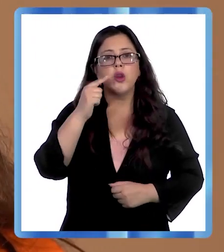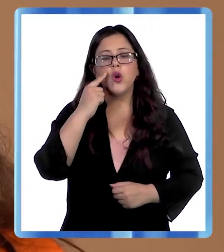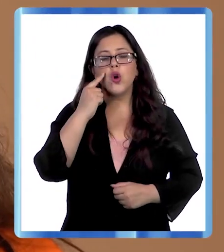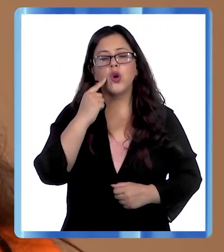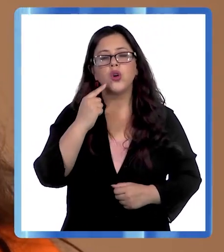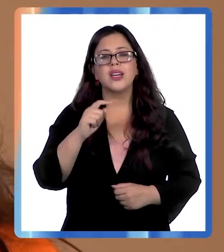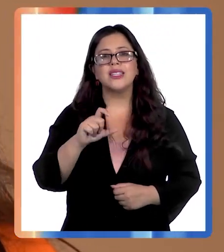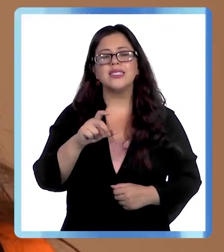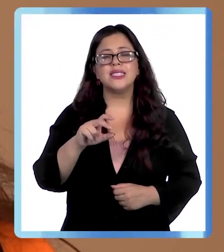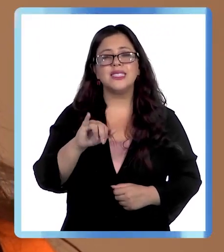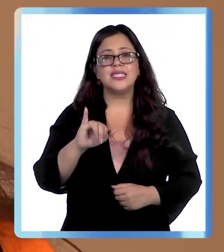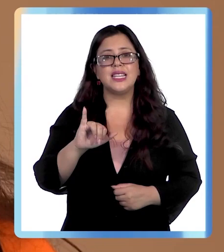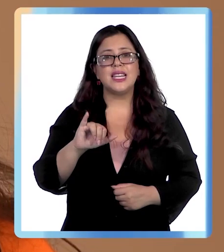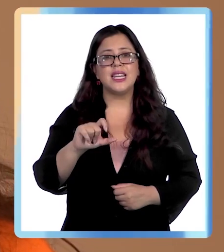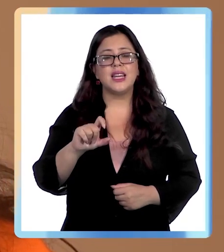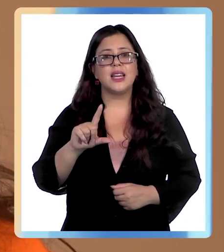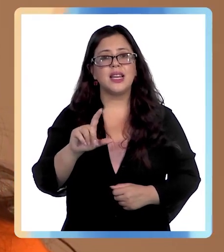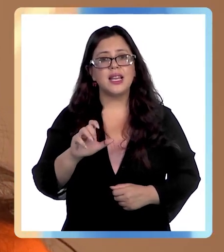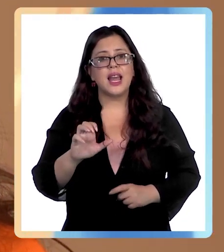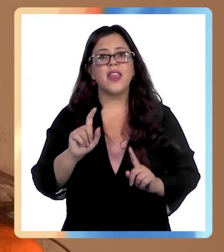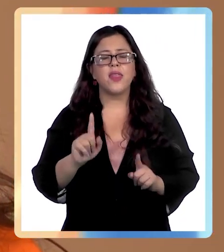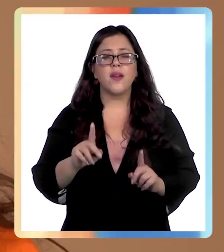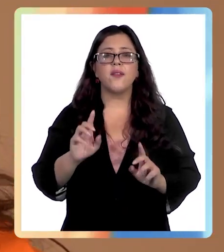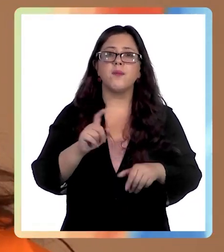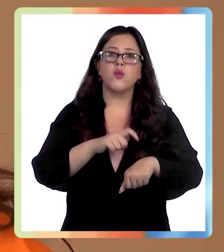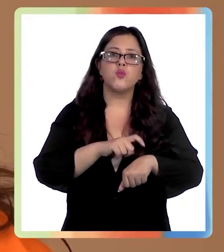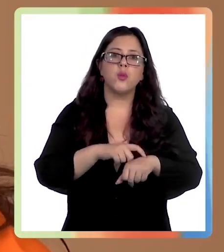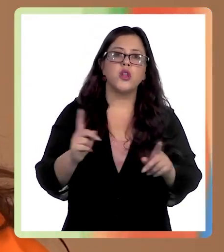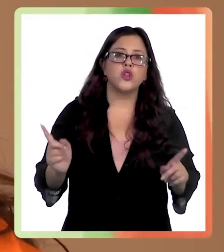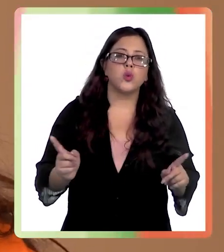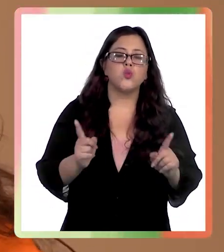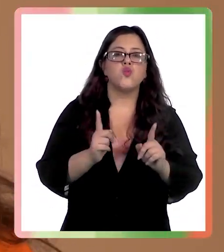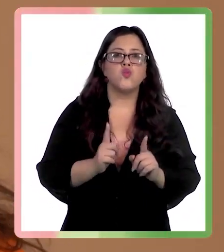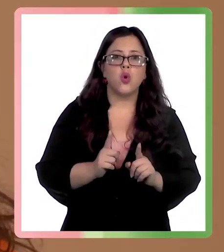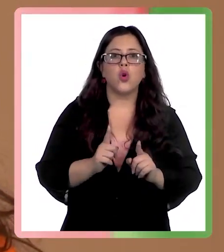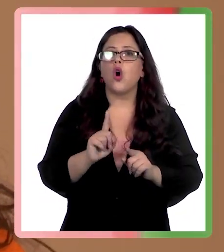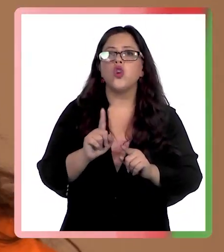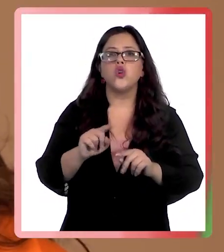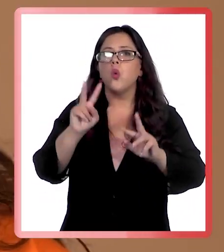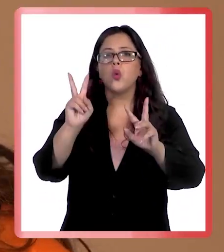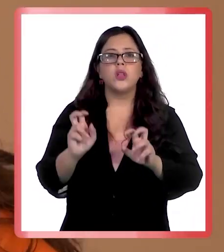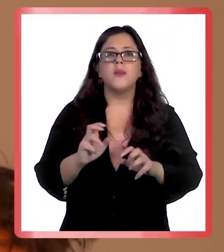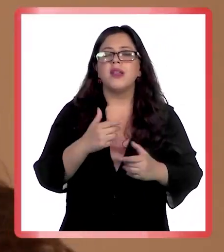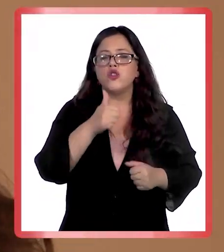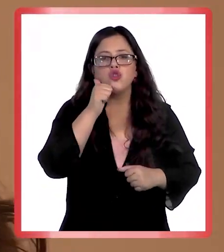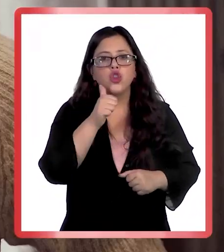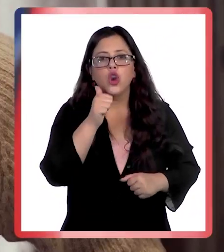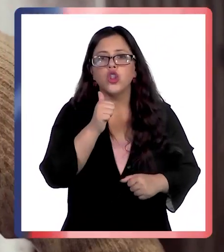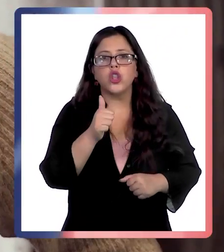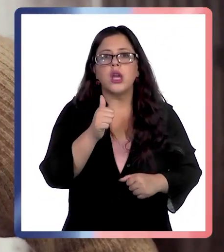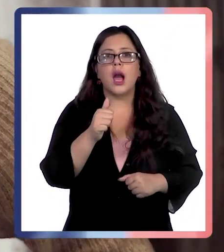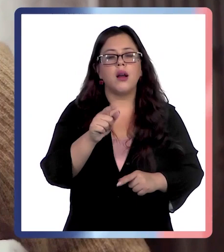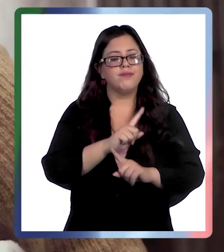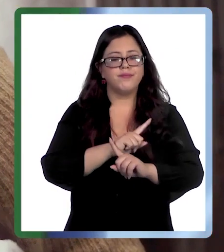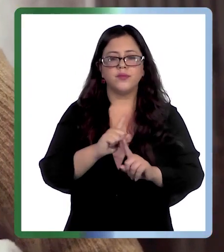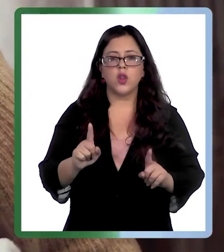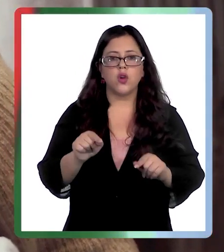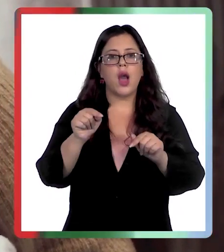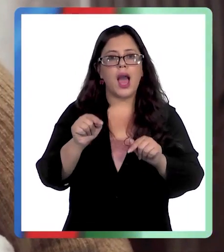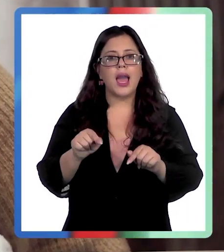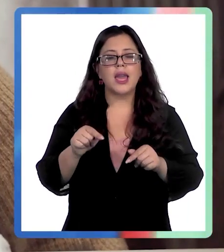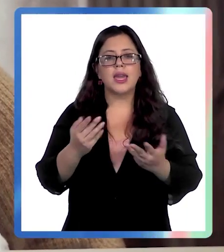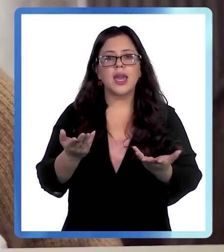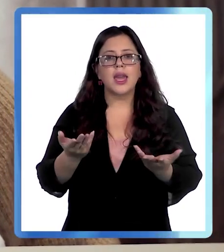verdad que el chicle Debería ser algo su amente momentáneo algo corto no algo no una costumbre diaria porque